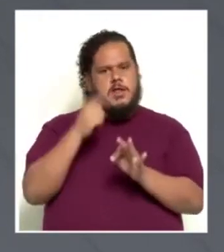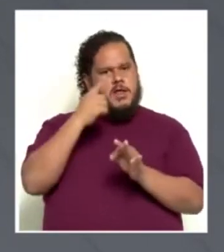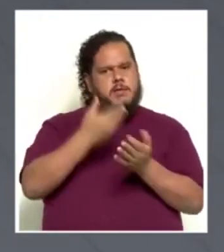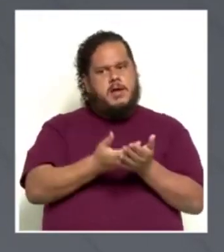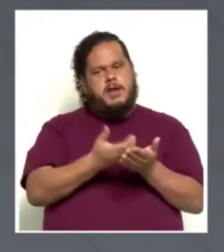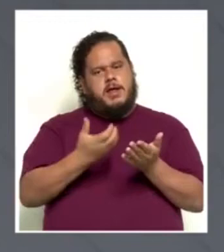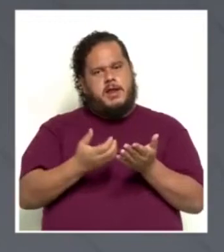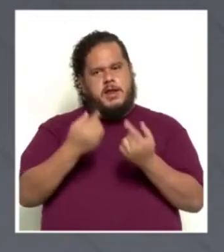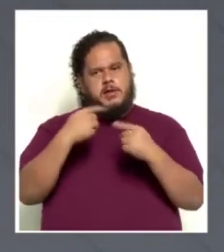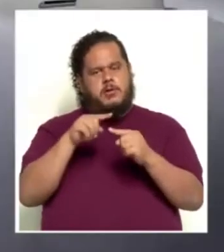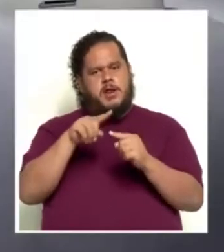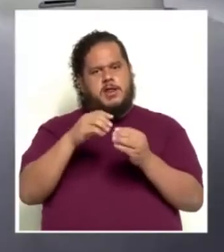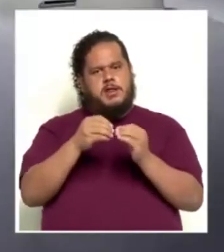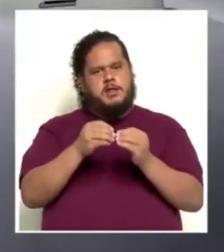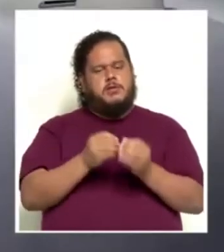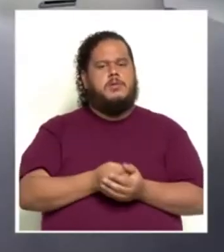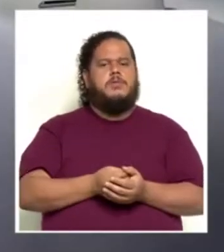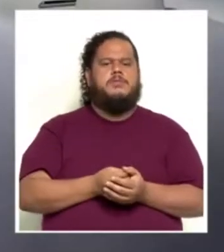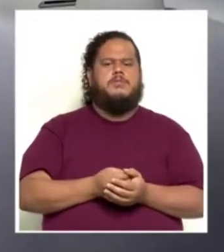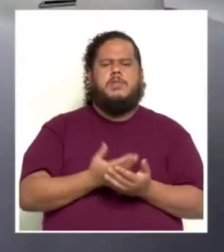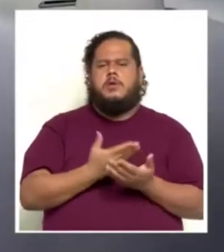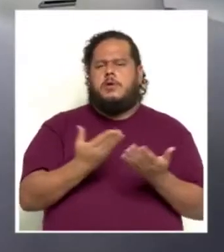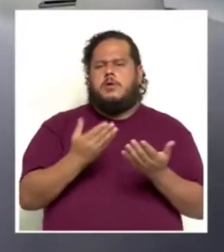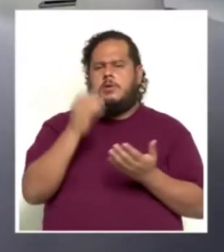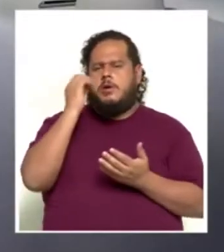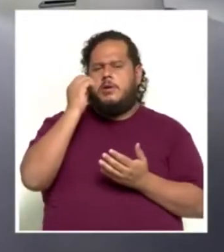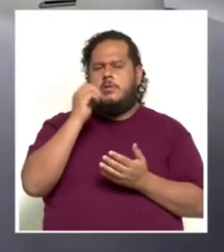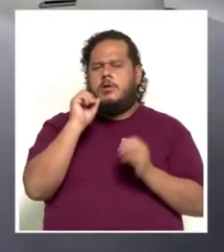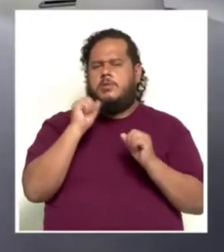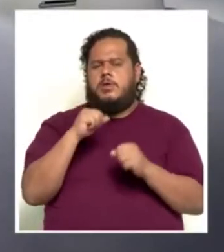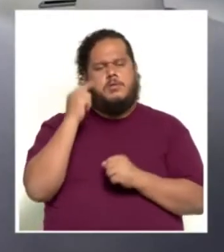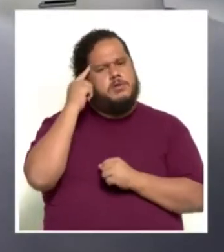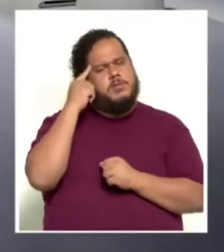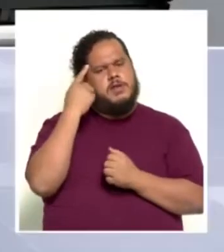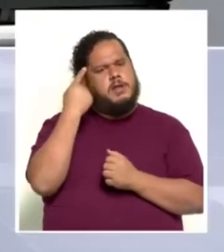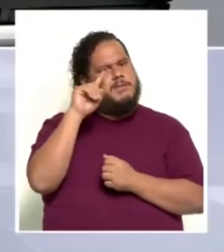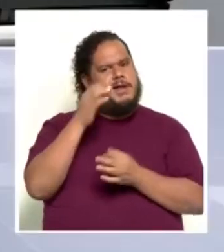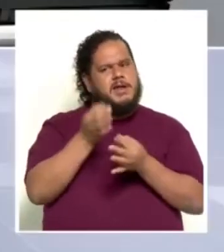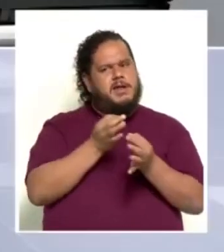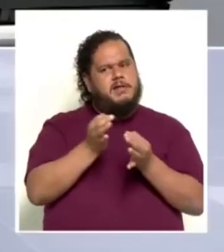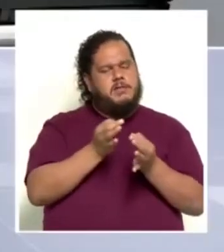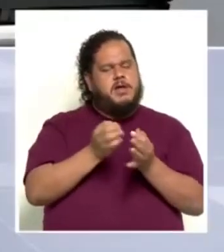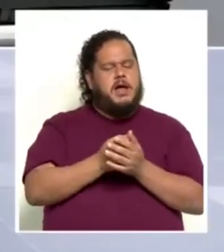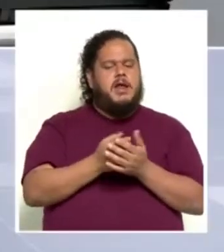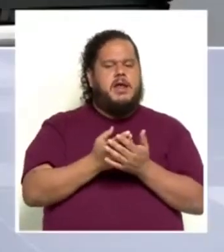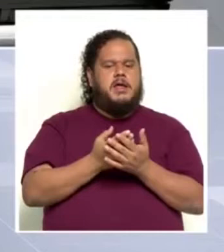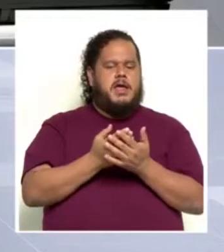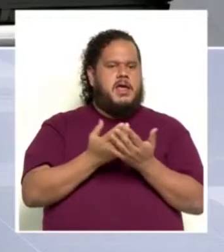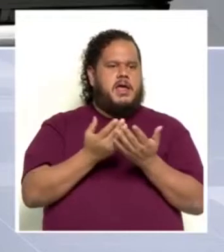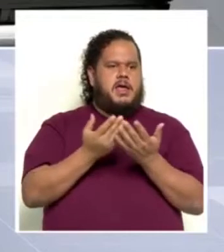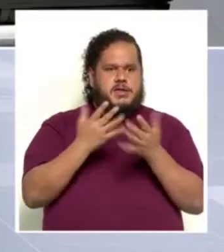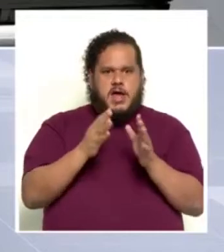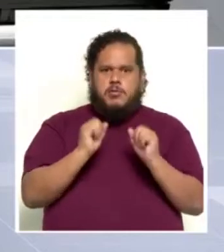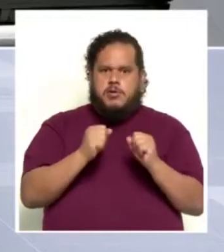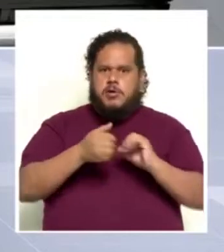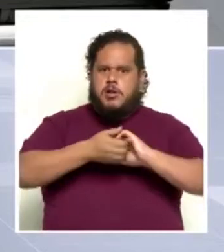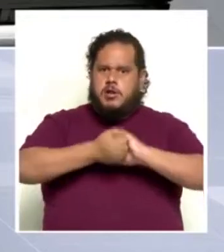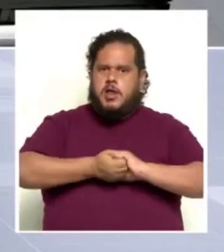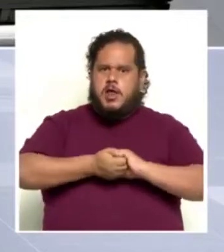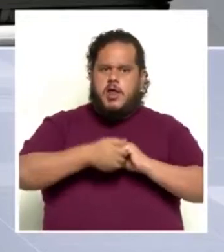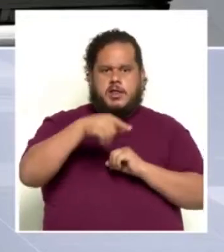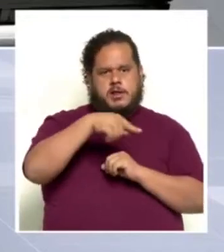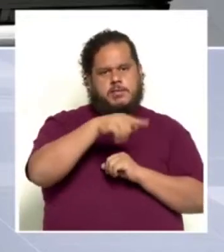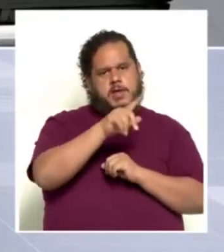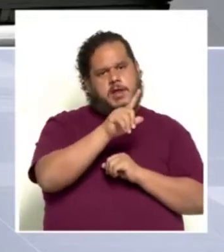y lograr esa cifra. Perdón, Daniel, ¿con qué criterios podemos pensar para explicar a la población que podría haber eventualmente una alianza entre Partido de